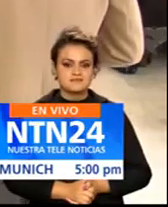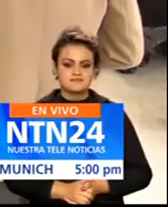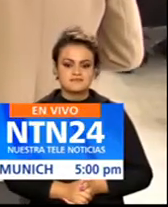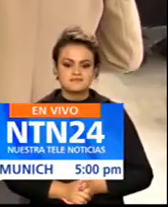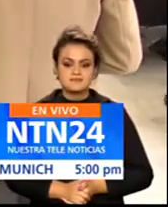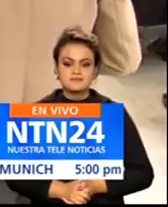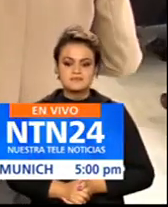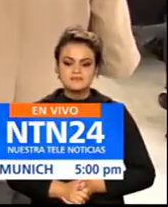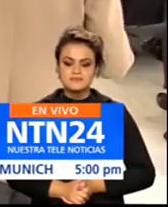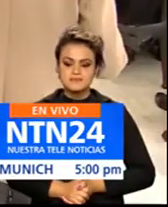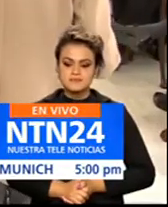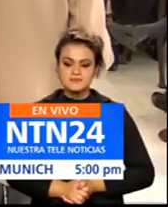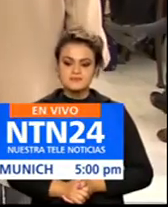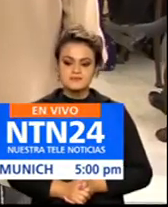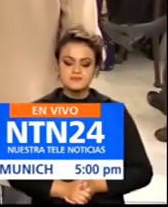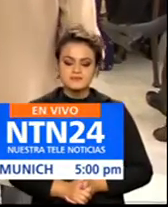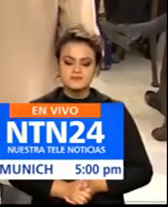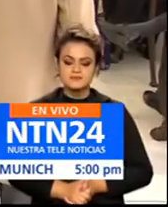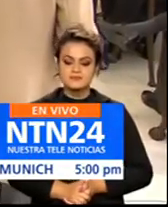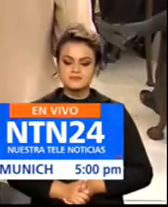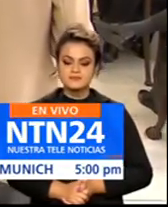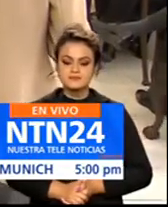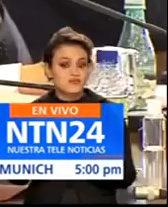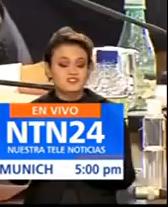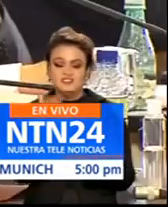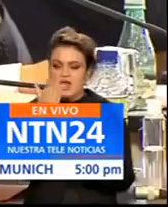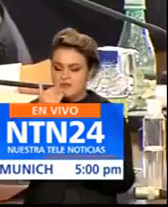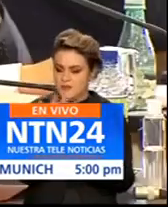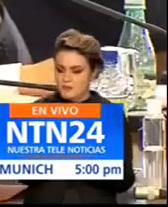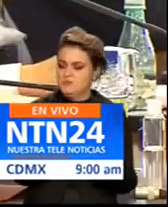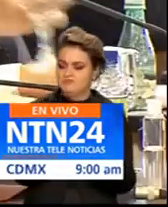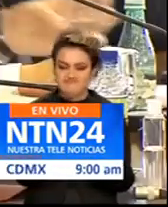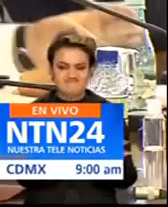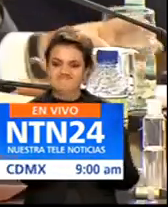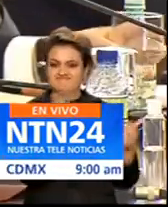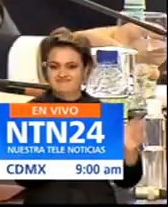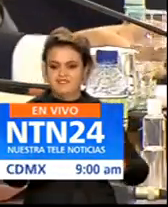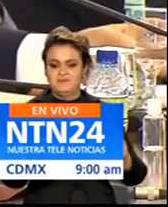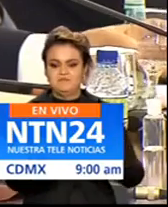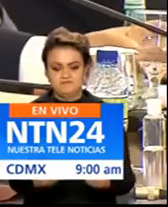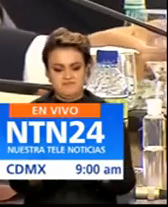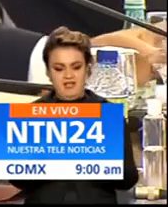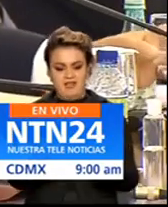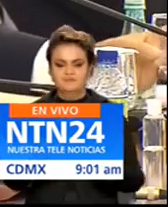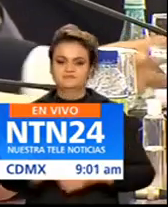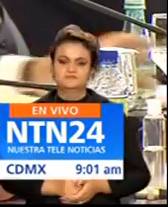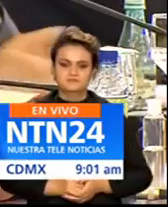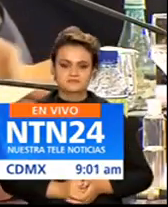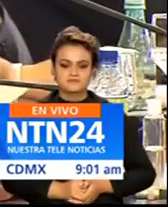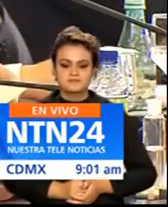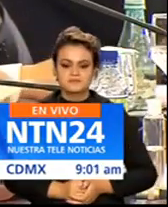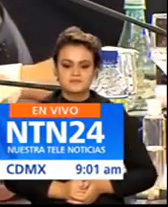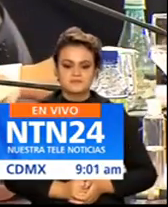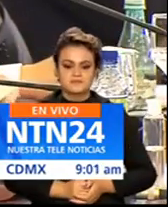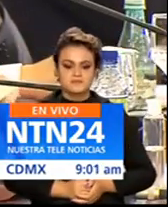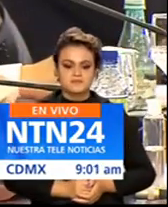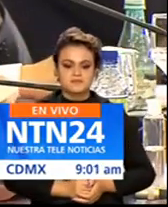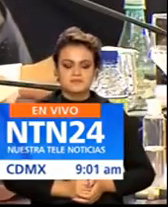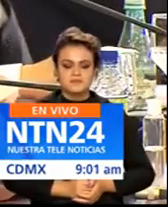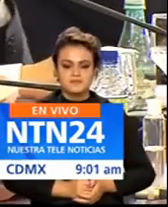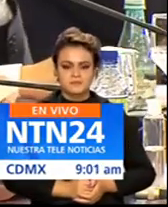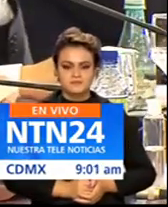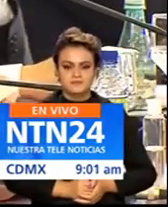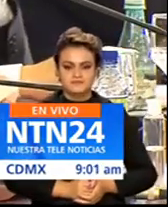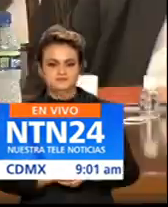seis gobiernos suspendieran su participación en este mecanismo la cita ya generada polémicas atrás del recibimiento